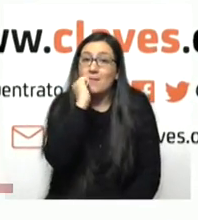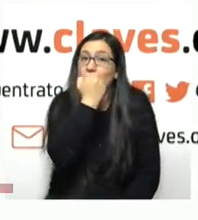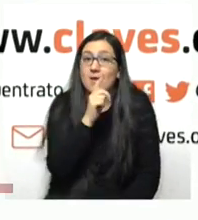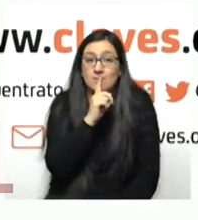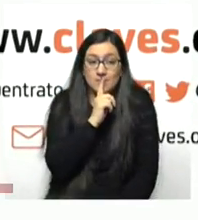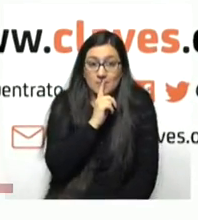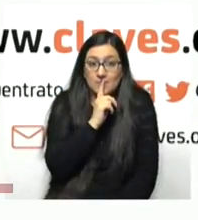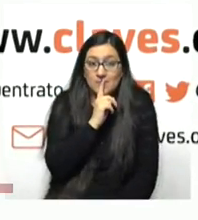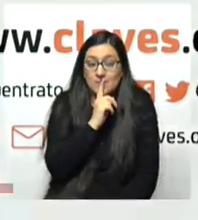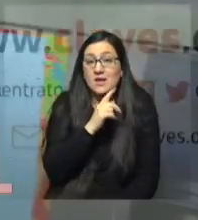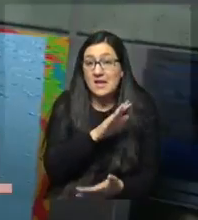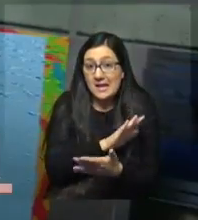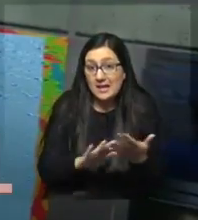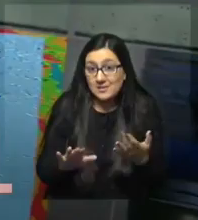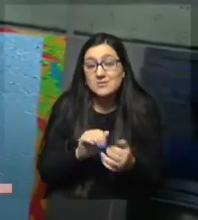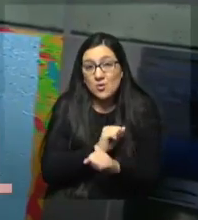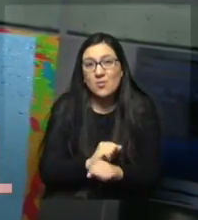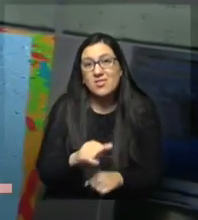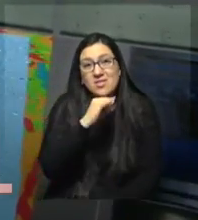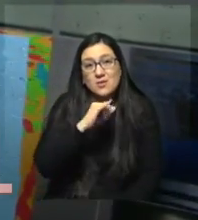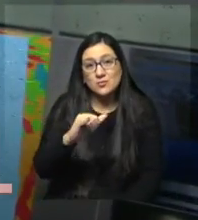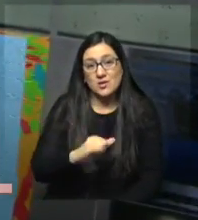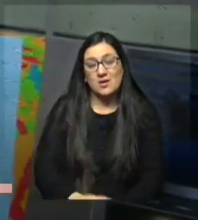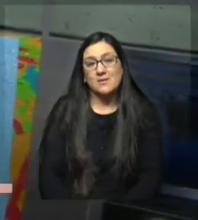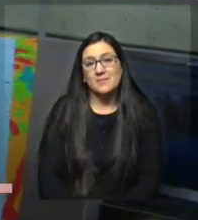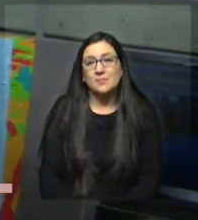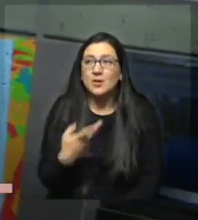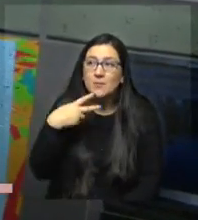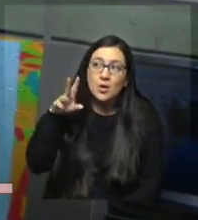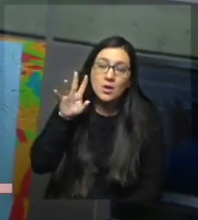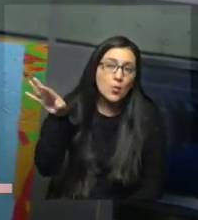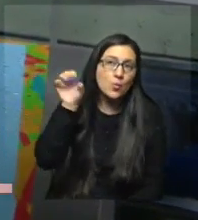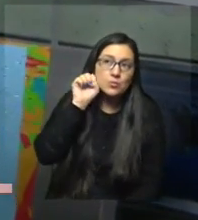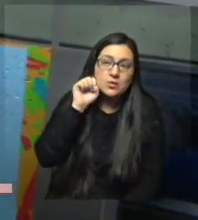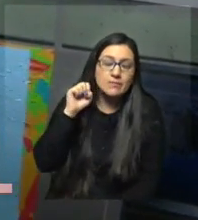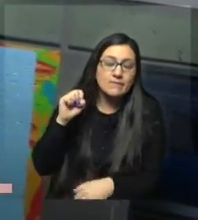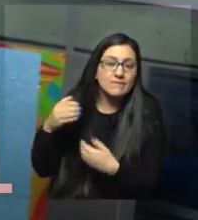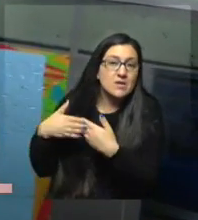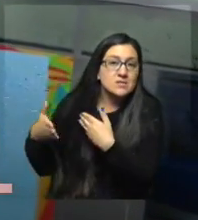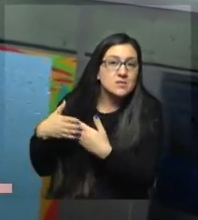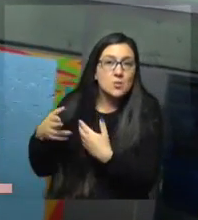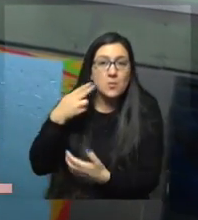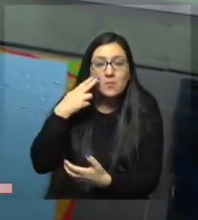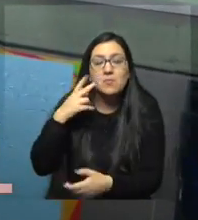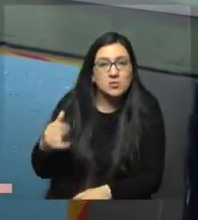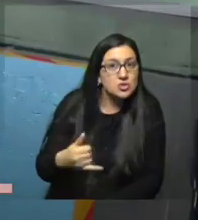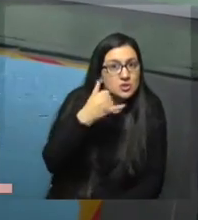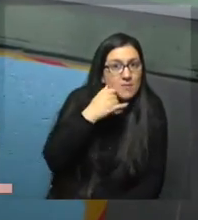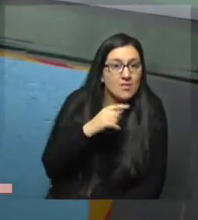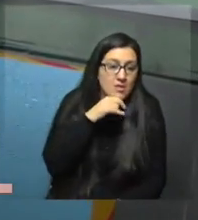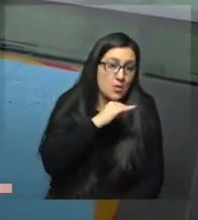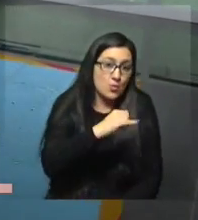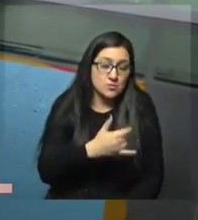realidad están aumentando los casos de denuncia, y creo que eso también es una de las cuestiones que tiene la campaña, ¿no? Y generar esto, generar en adolescentes, en